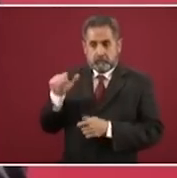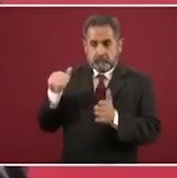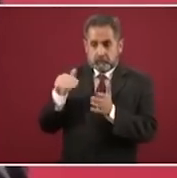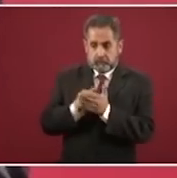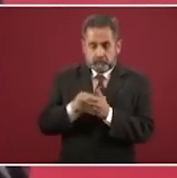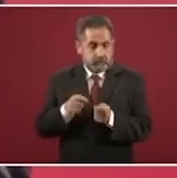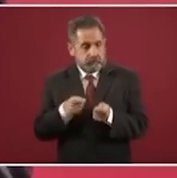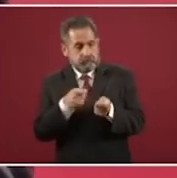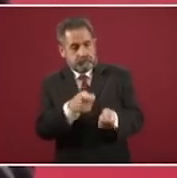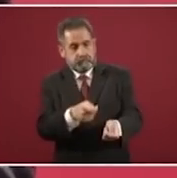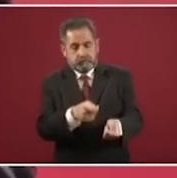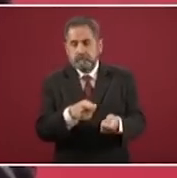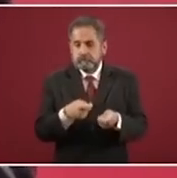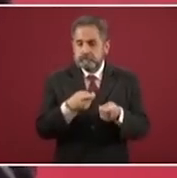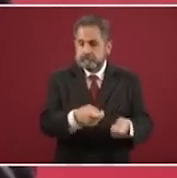pesos.